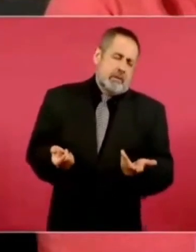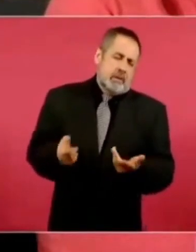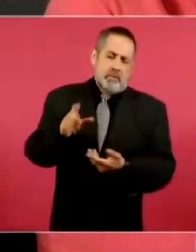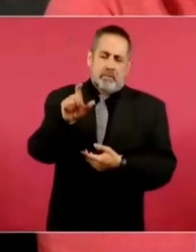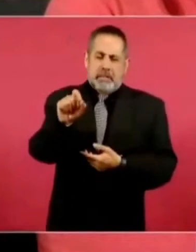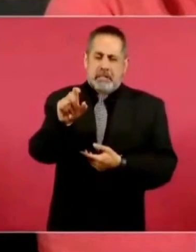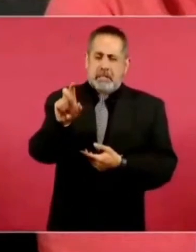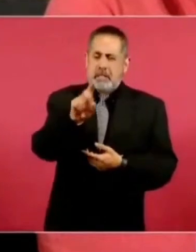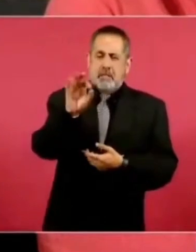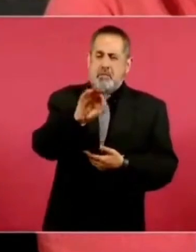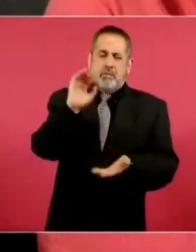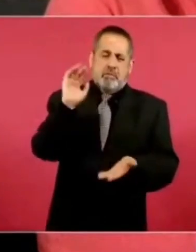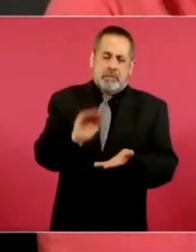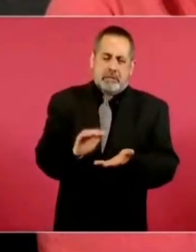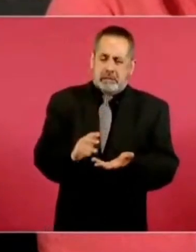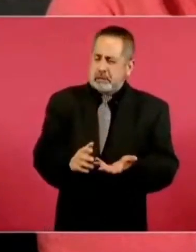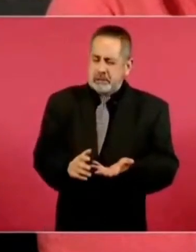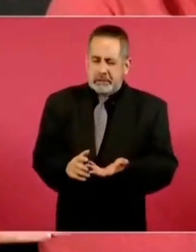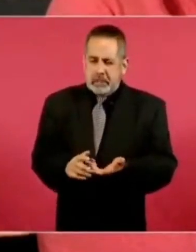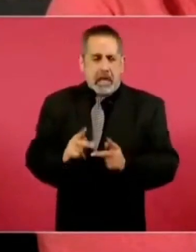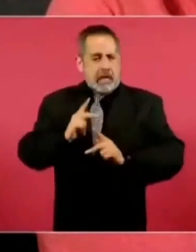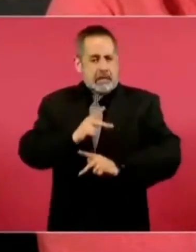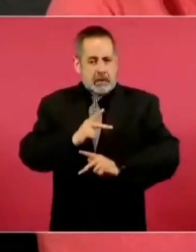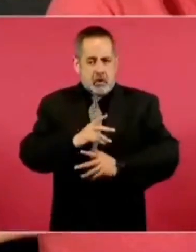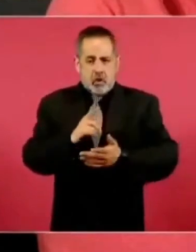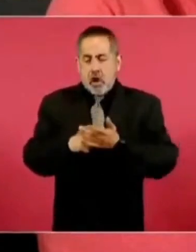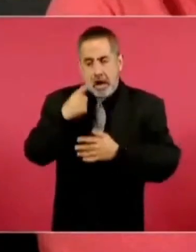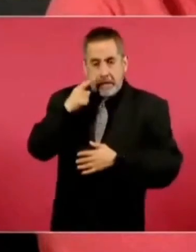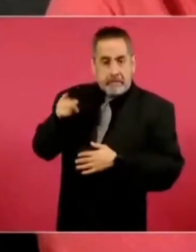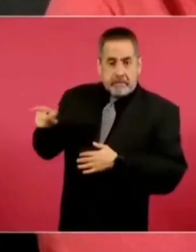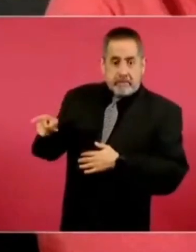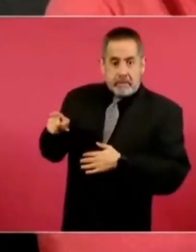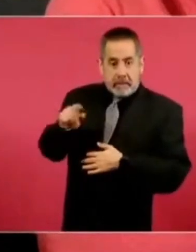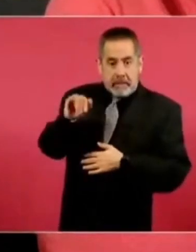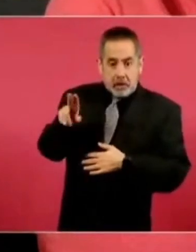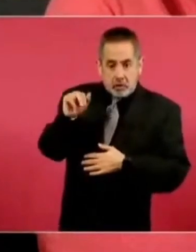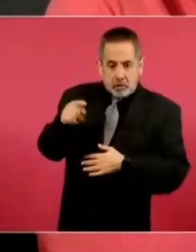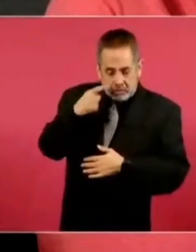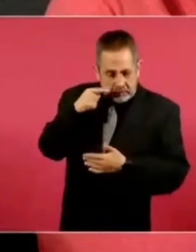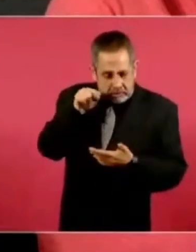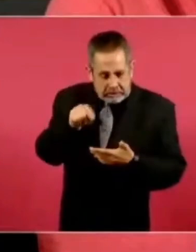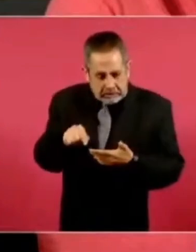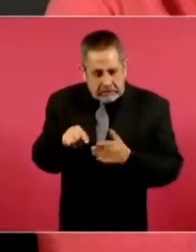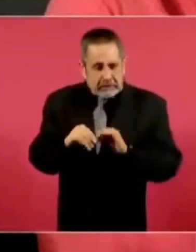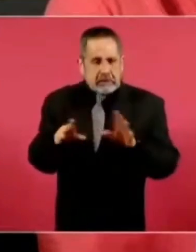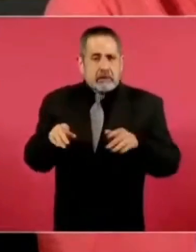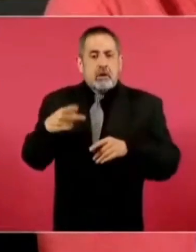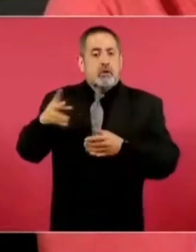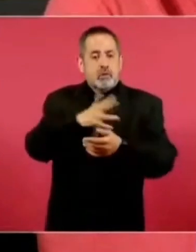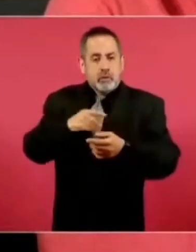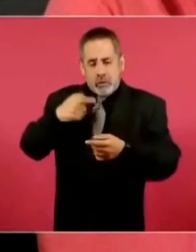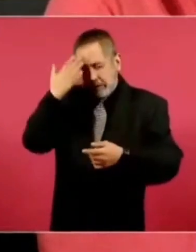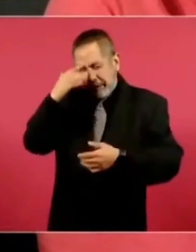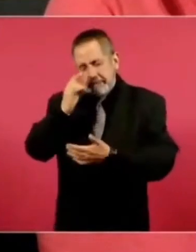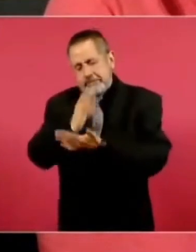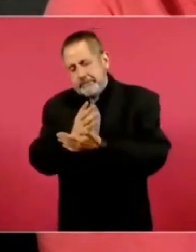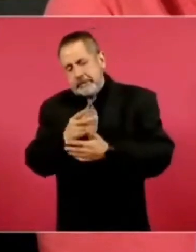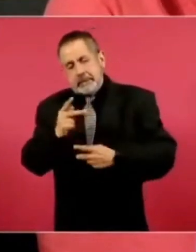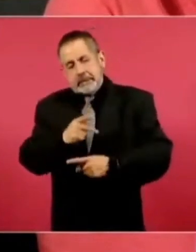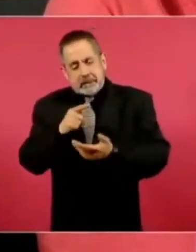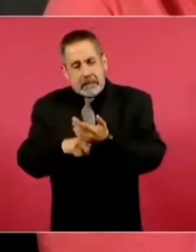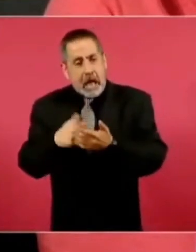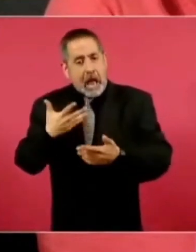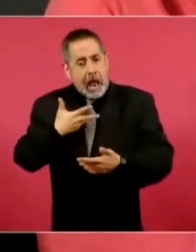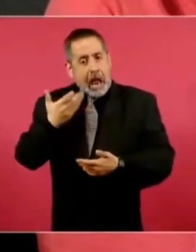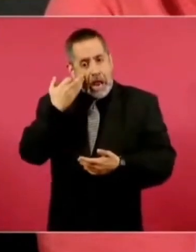ganar. Usted lo puede ver en TikTok, si no, pues aquí está Jesús, que le puede decir que en redes sociales, su hijo en TikTok, básicamente. Hay